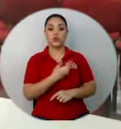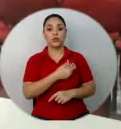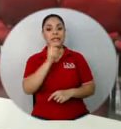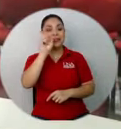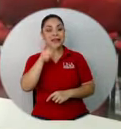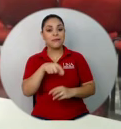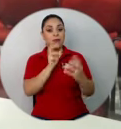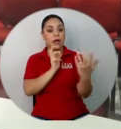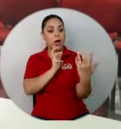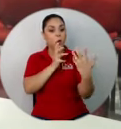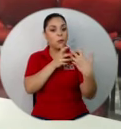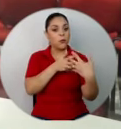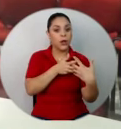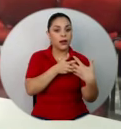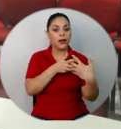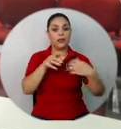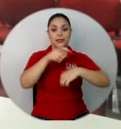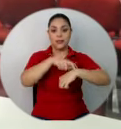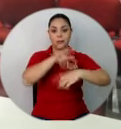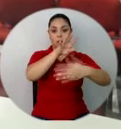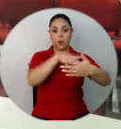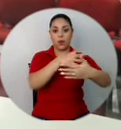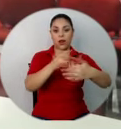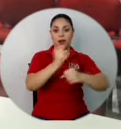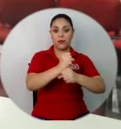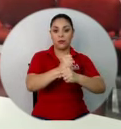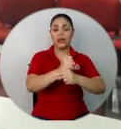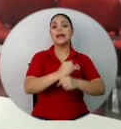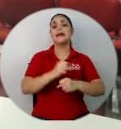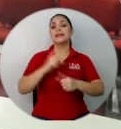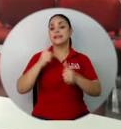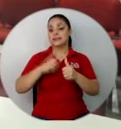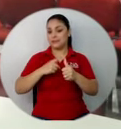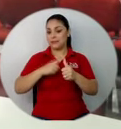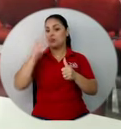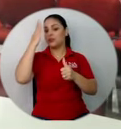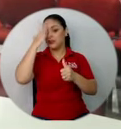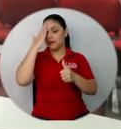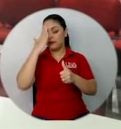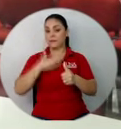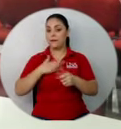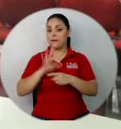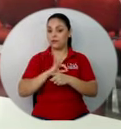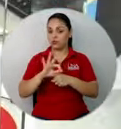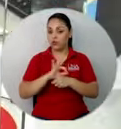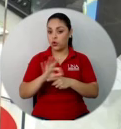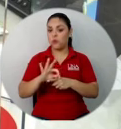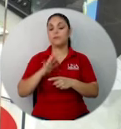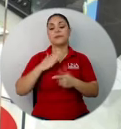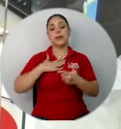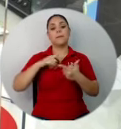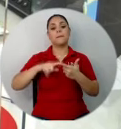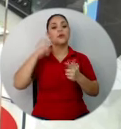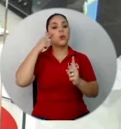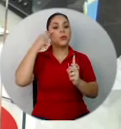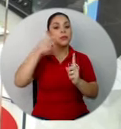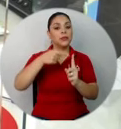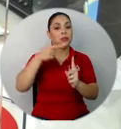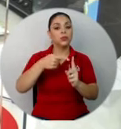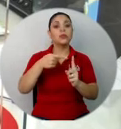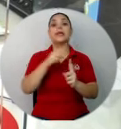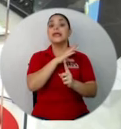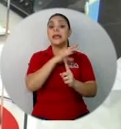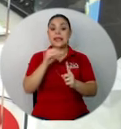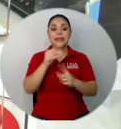disponibles en nuestra jornada laboral. Pues tenemos que saber cuáles son nuestras funciones, cuáles son los objetivos y a partir de ahí distribuir nuestras funciones